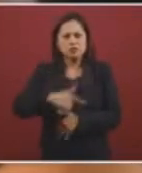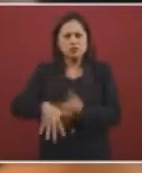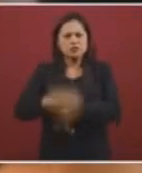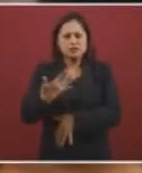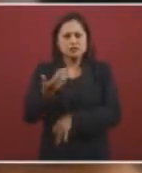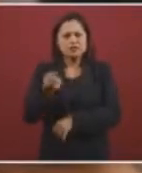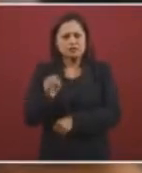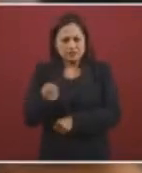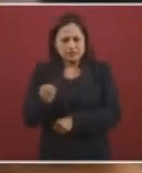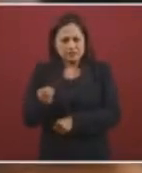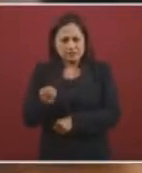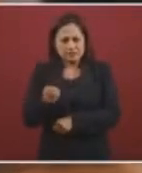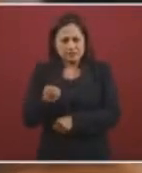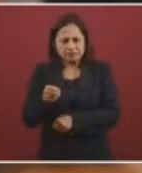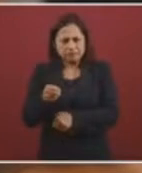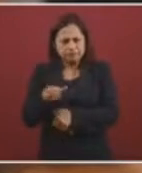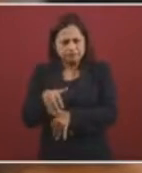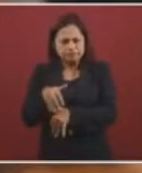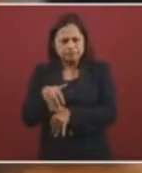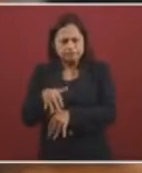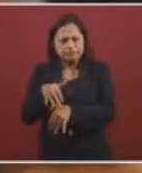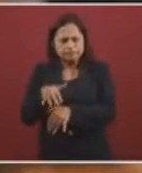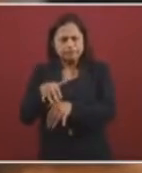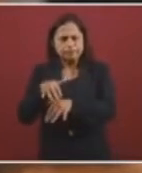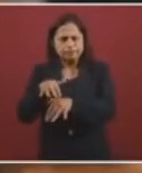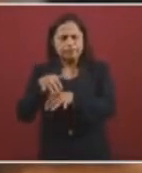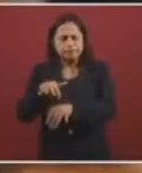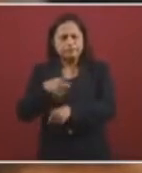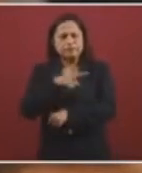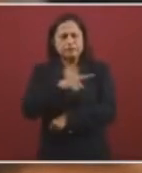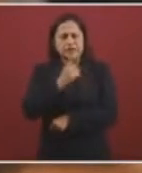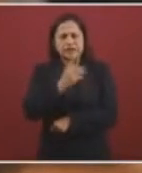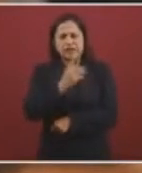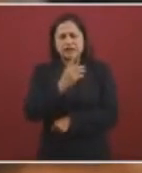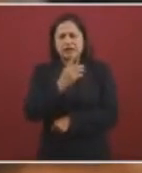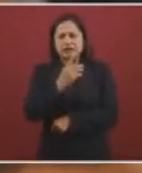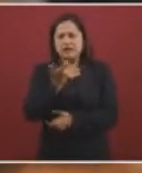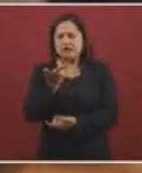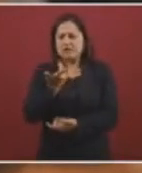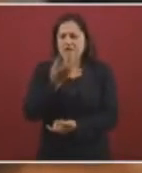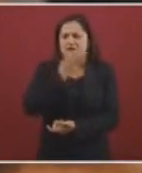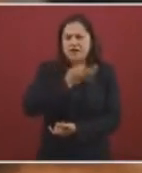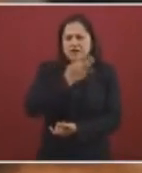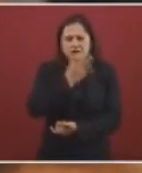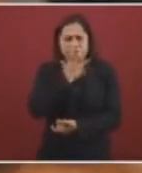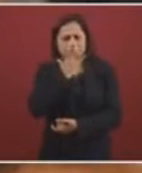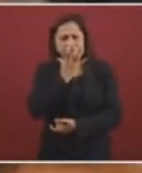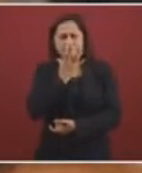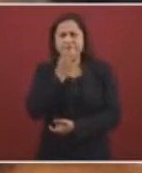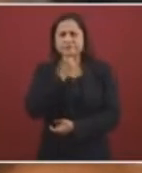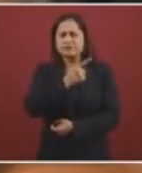tantos mexicanos y el hecho de una ceremonia sobria que está en la boca de todos un grito